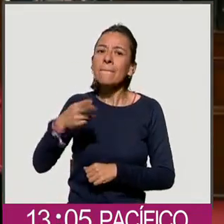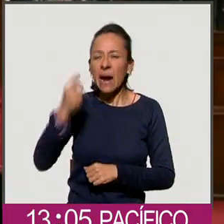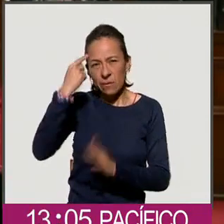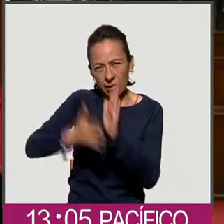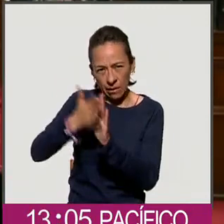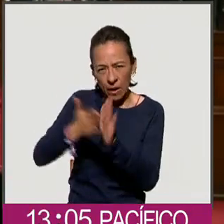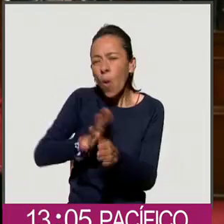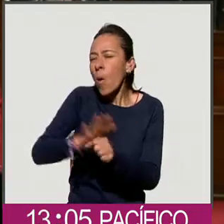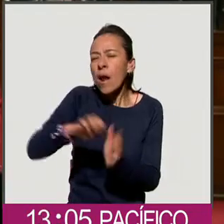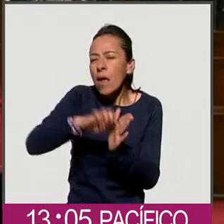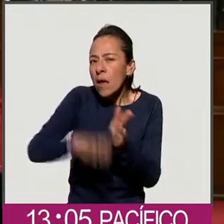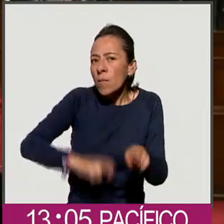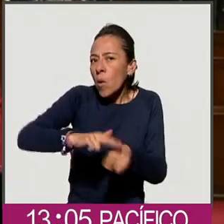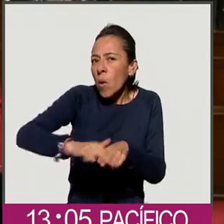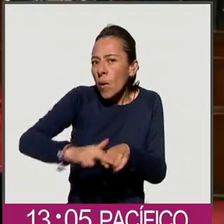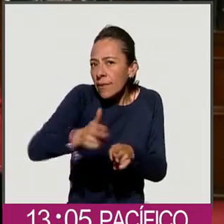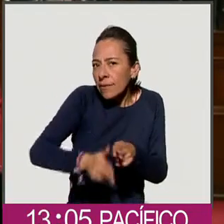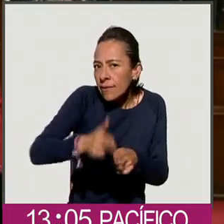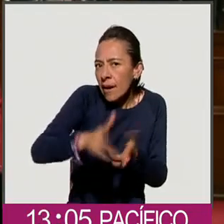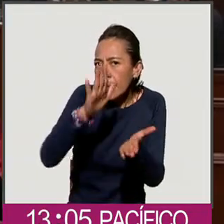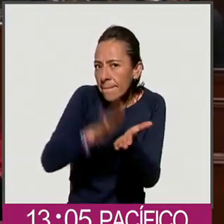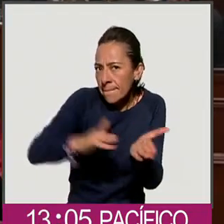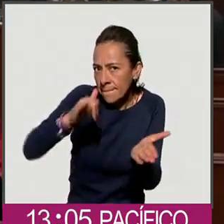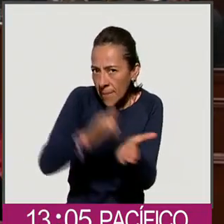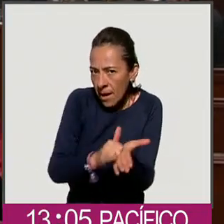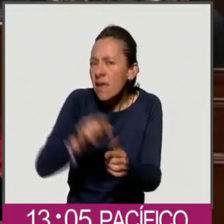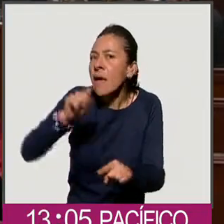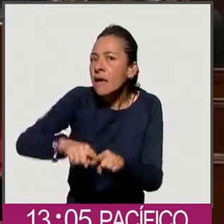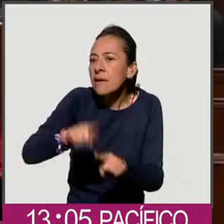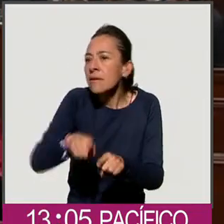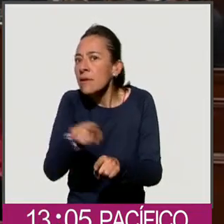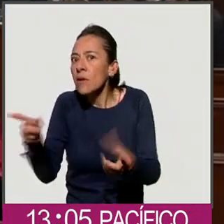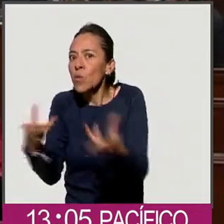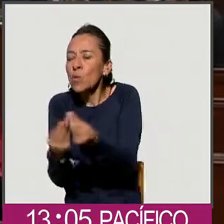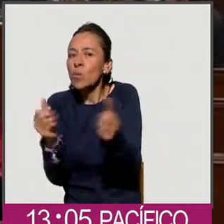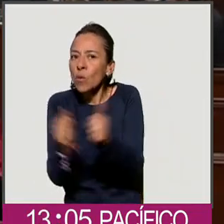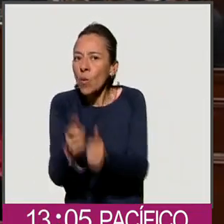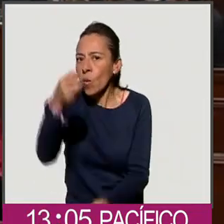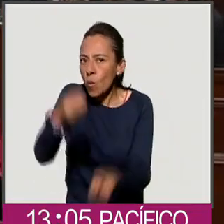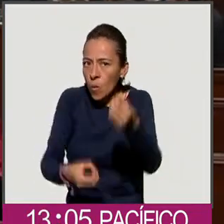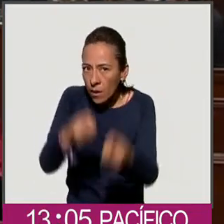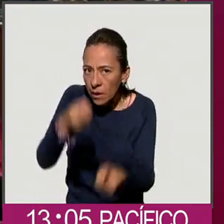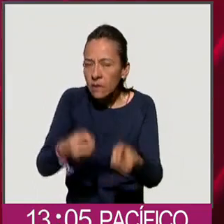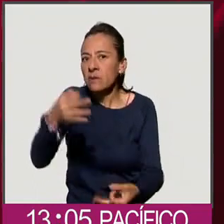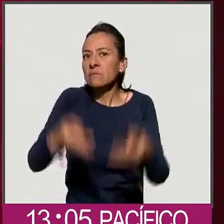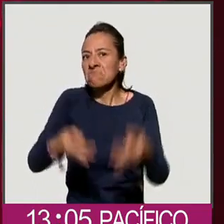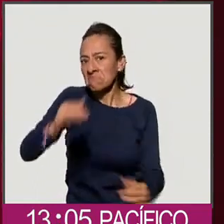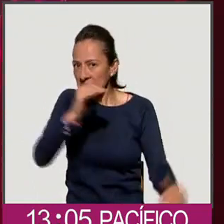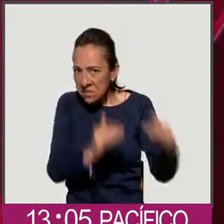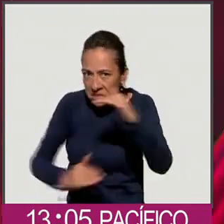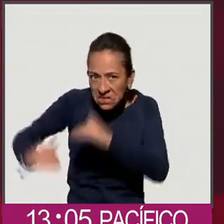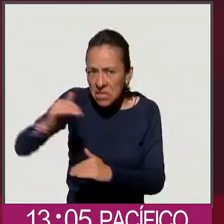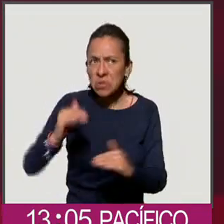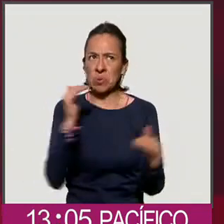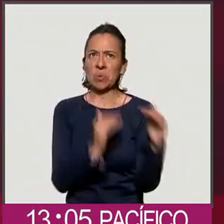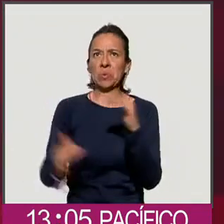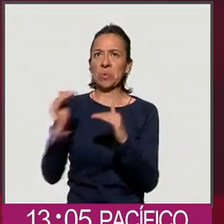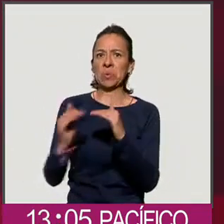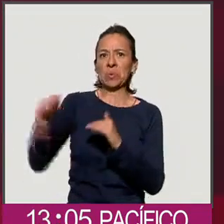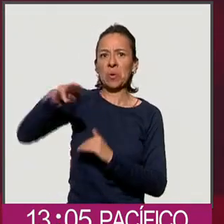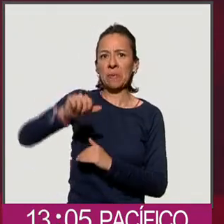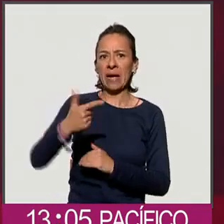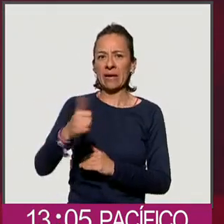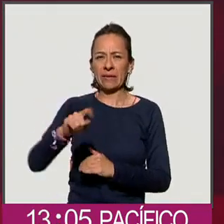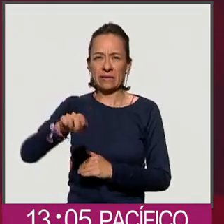Maya, ¿y qué creen? Estos personajes están vinculados a jueces, ministros y magistrados. Ahí está